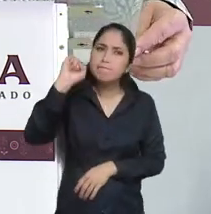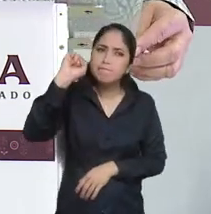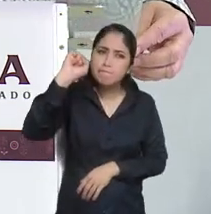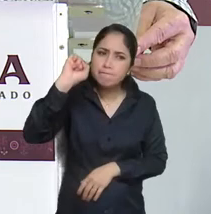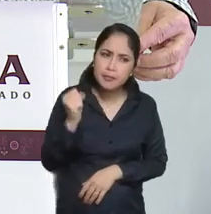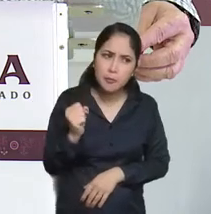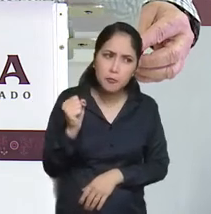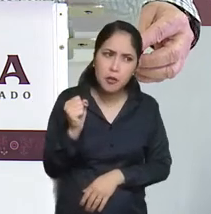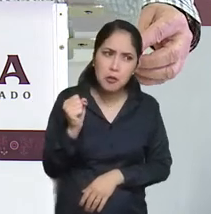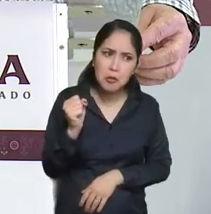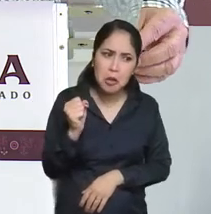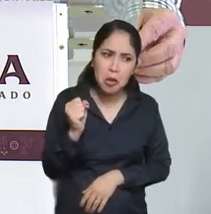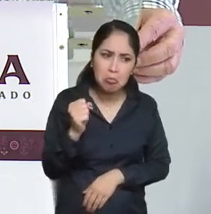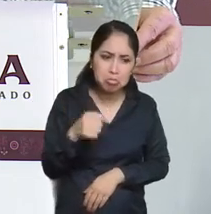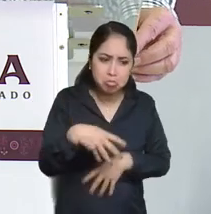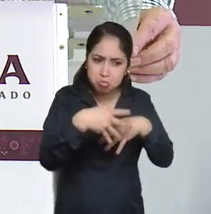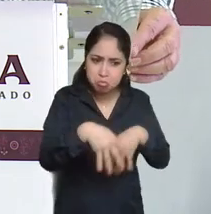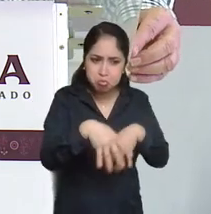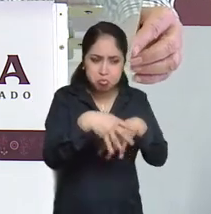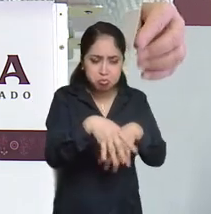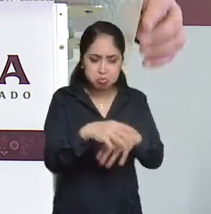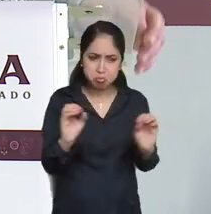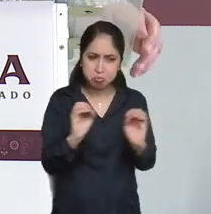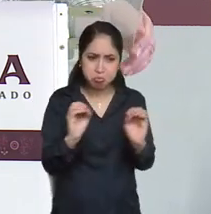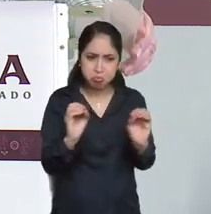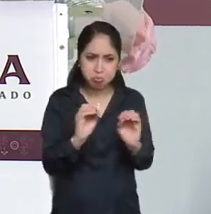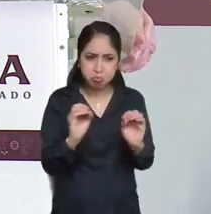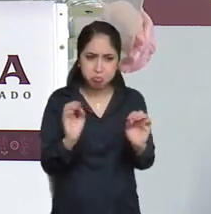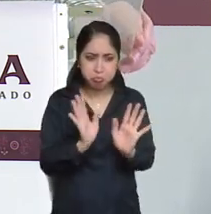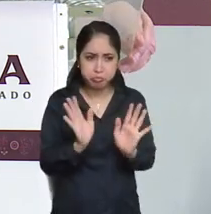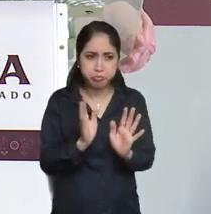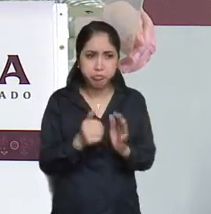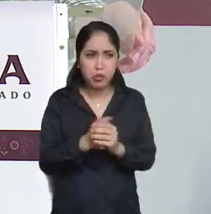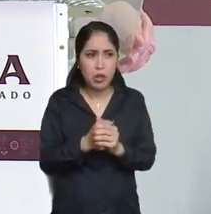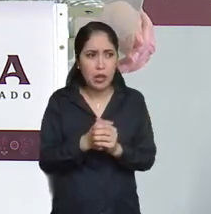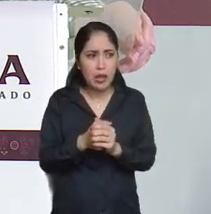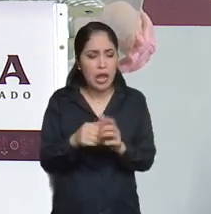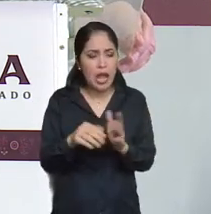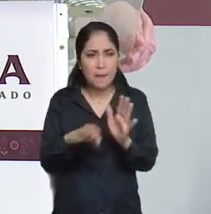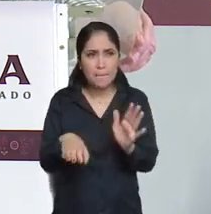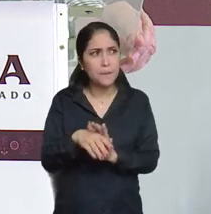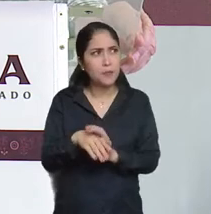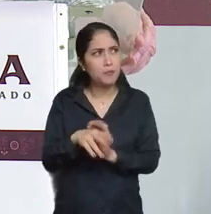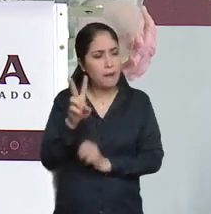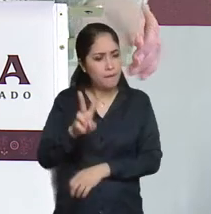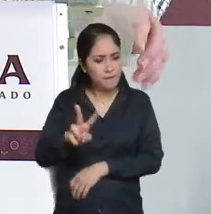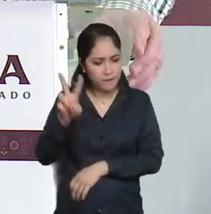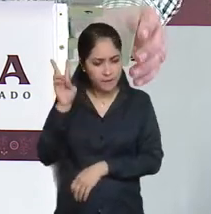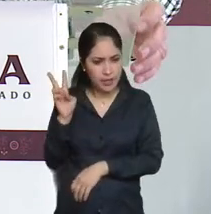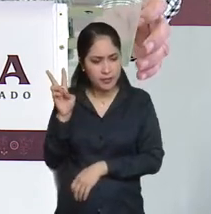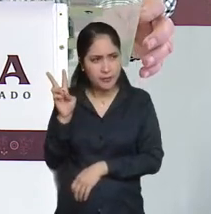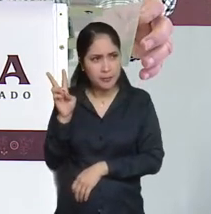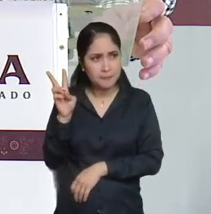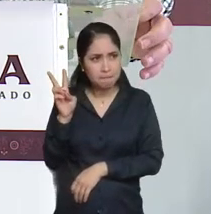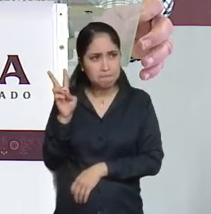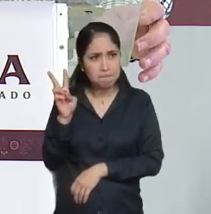no se registró. Nosotros tenemos, por ejemplo, el viernes, que nos da la última información